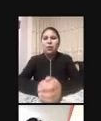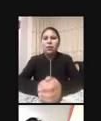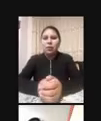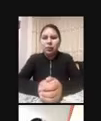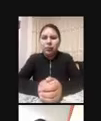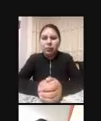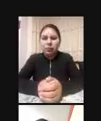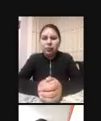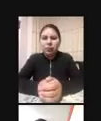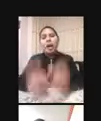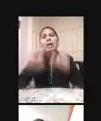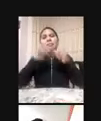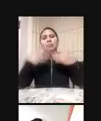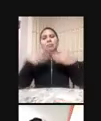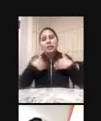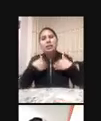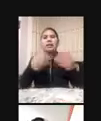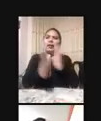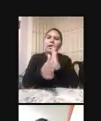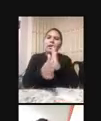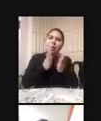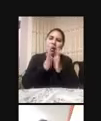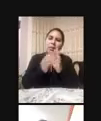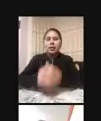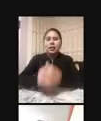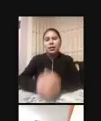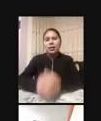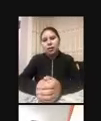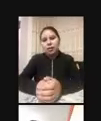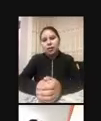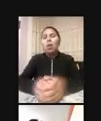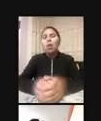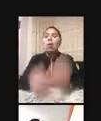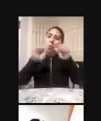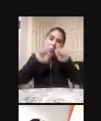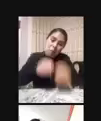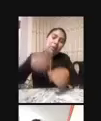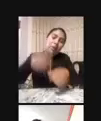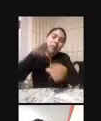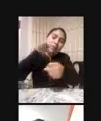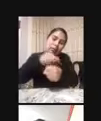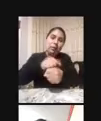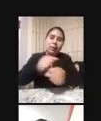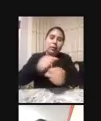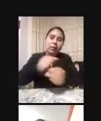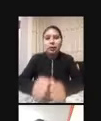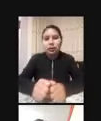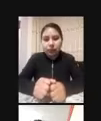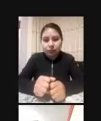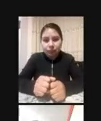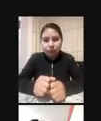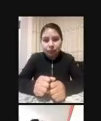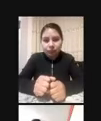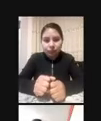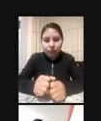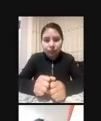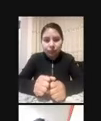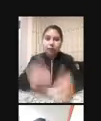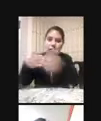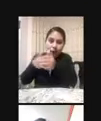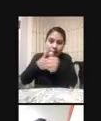reflexión o quitarle beneficios o trabajar con la economía de fichas, ¿sí? Esto siempre guiado por